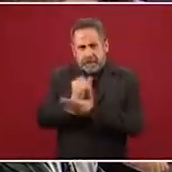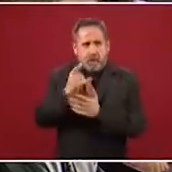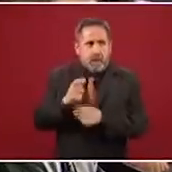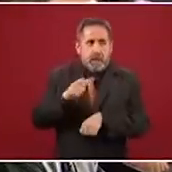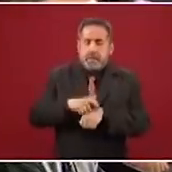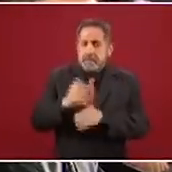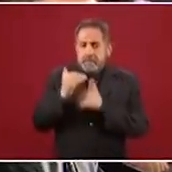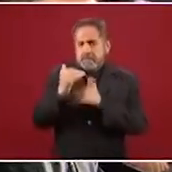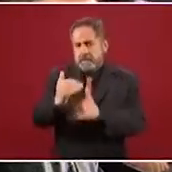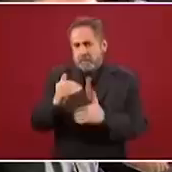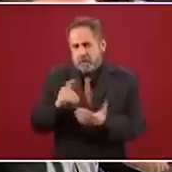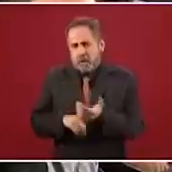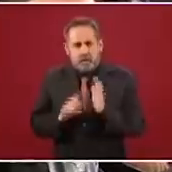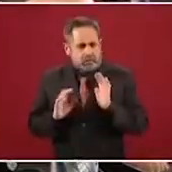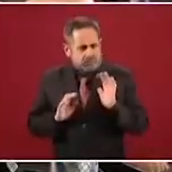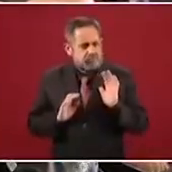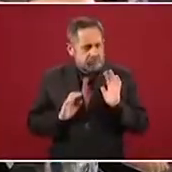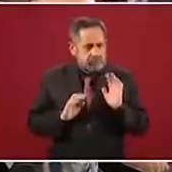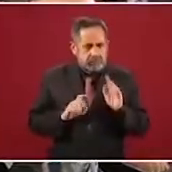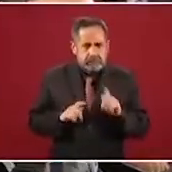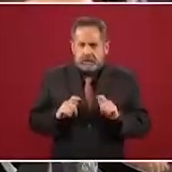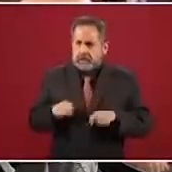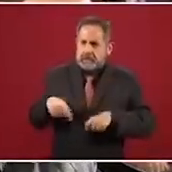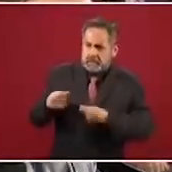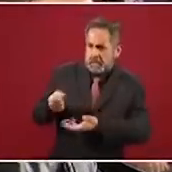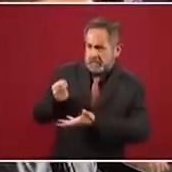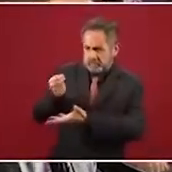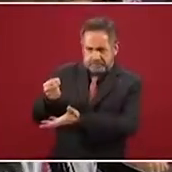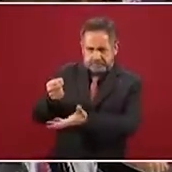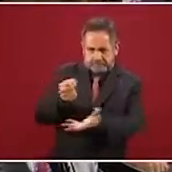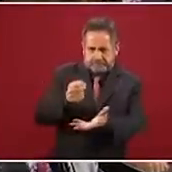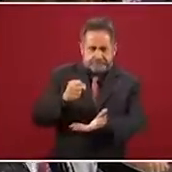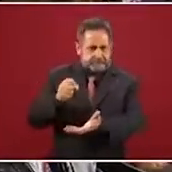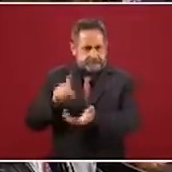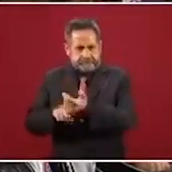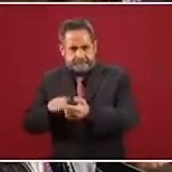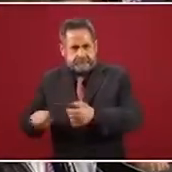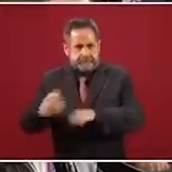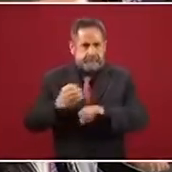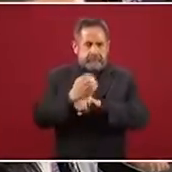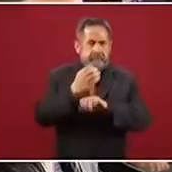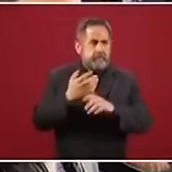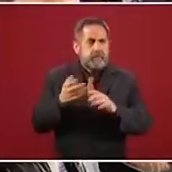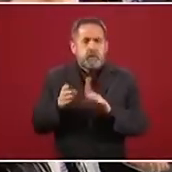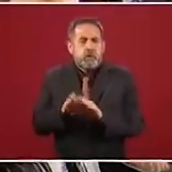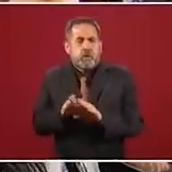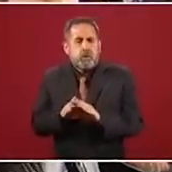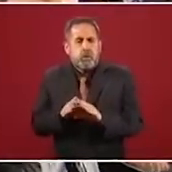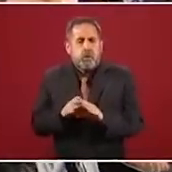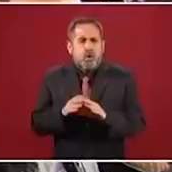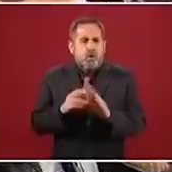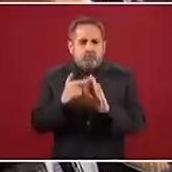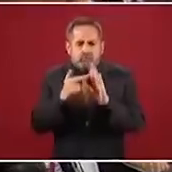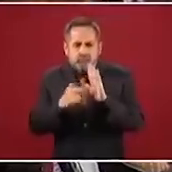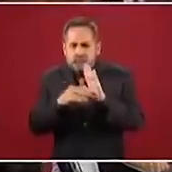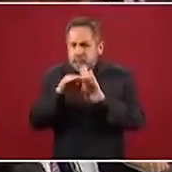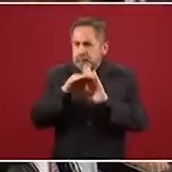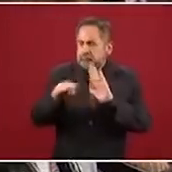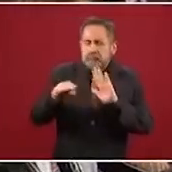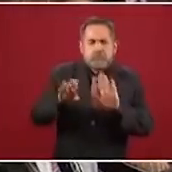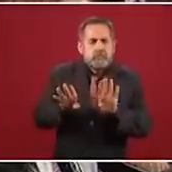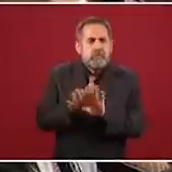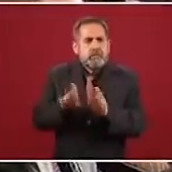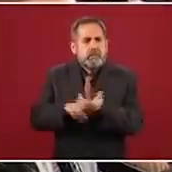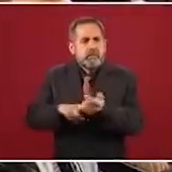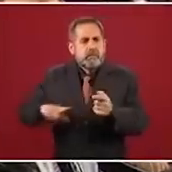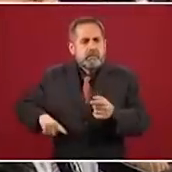plazos y se están garantizando ya los recursos para los estados, ¿cuál va a ser la herramienta, cuál va a ser el brazo del gobierno